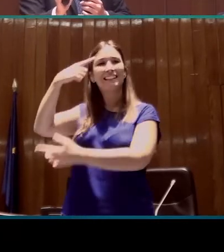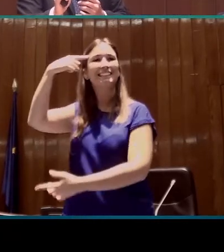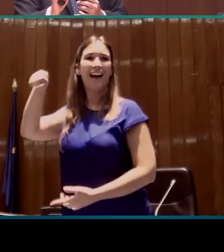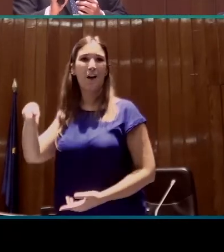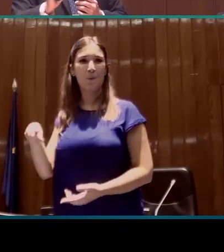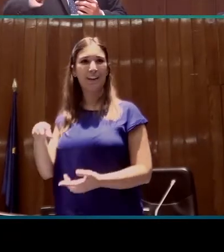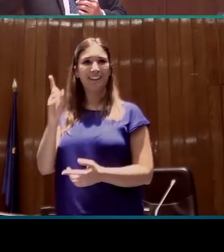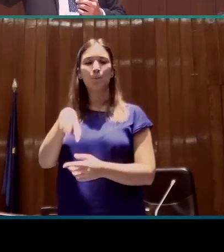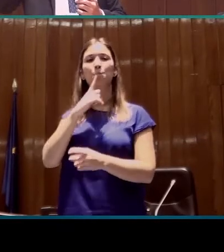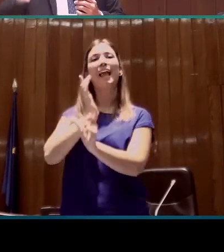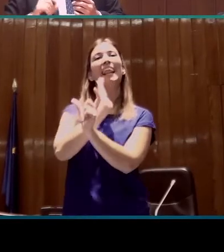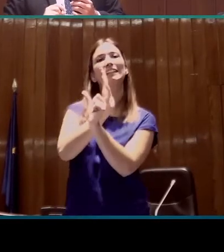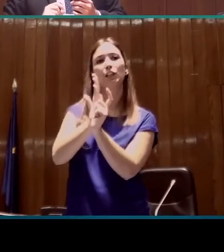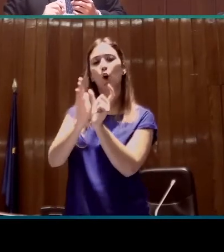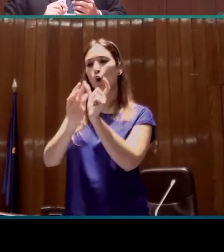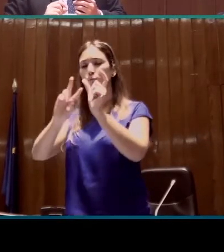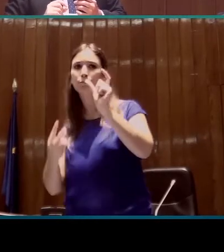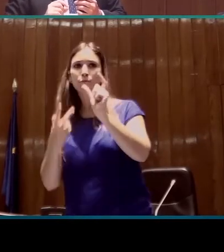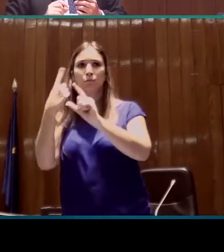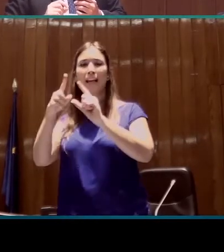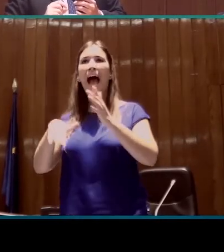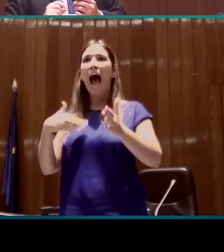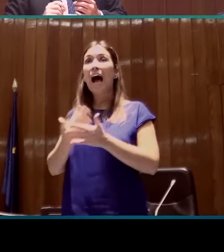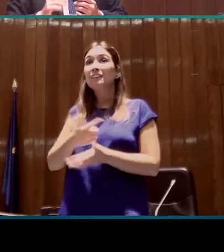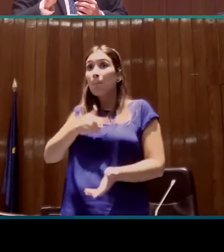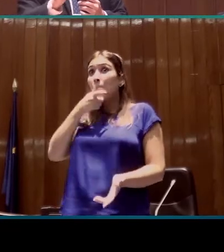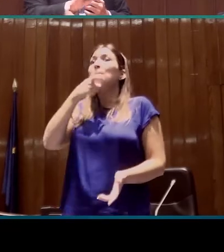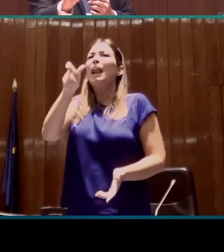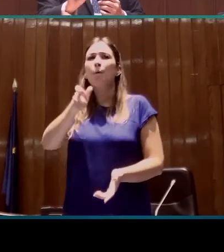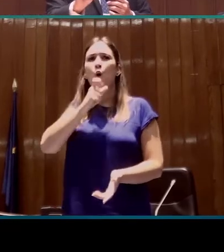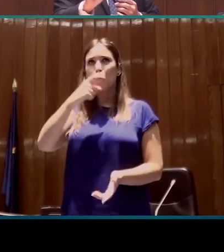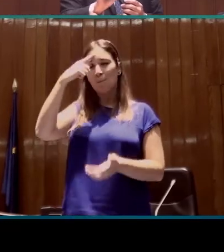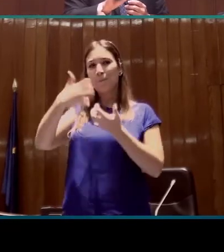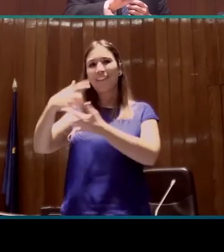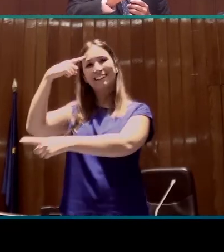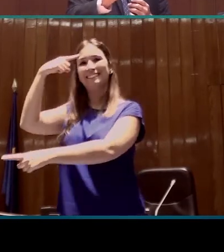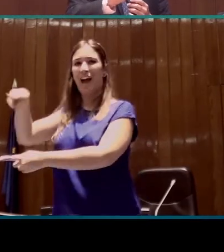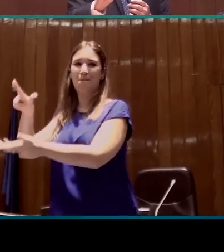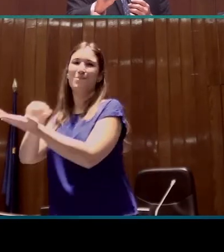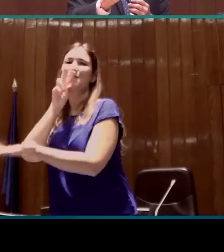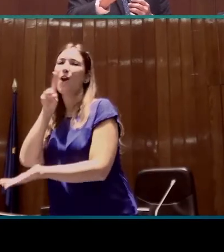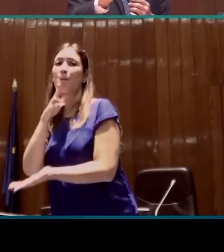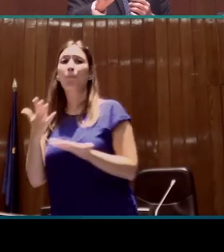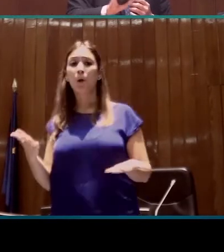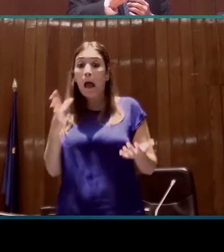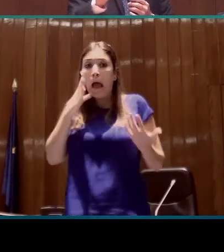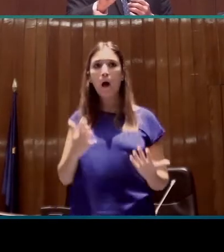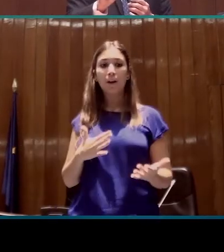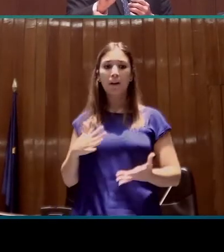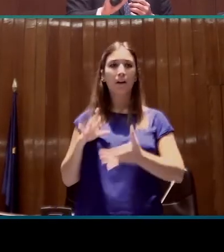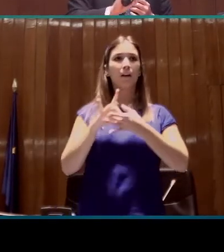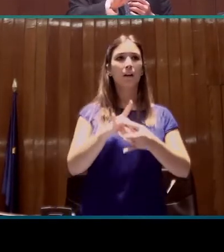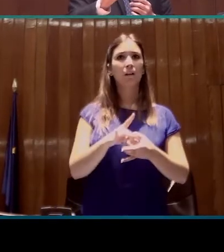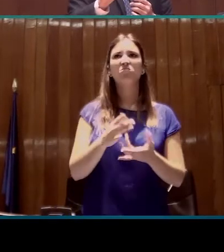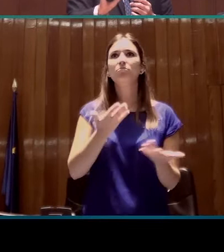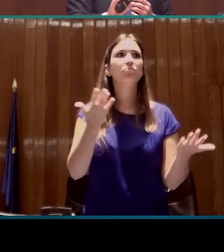procesamos esas unidades subléxicas hasta que accedemos a la palabra. Bueno, pues eso no ocurre, es decir, no existe en estos momentos en